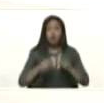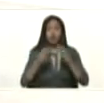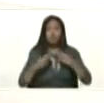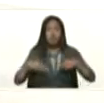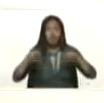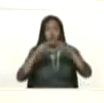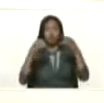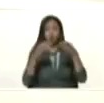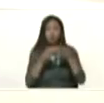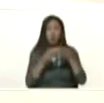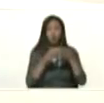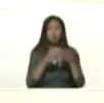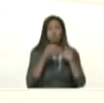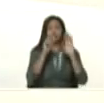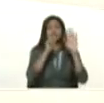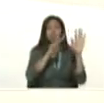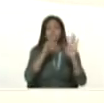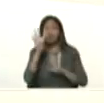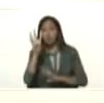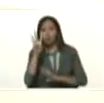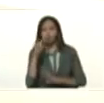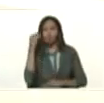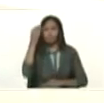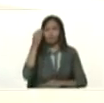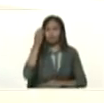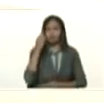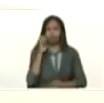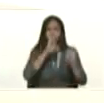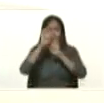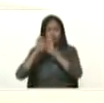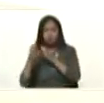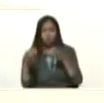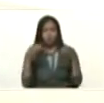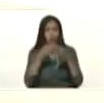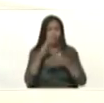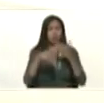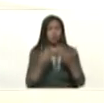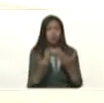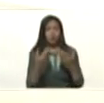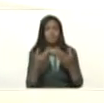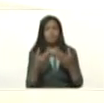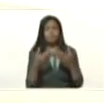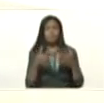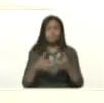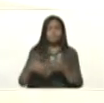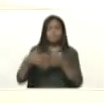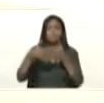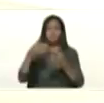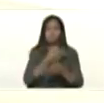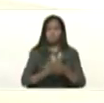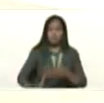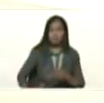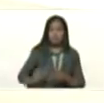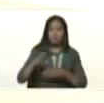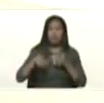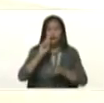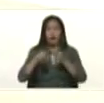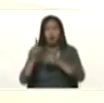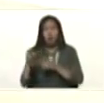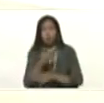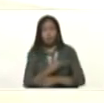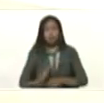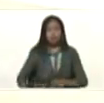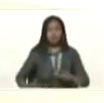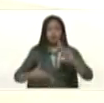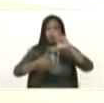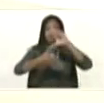Unidas. ¿Cómo califica la reunión que recientemente se ha dado por el presidente Donald Trump con algunos presidentes de América